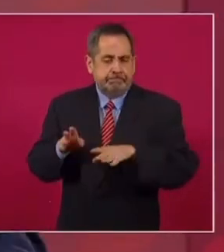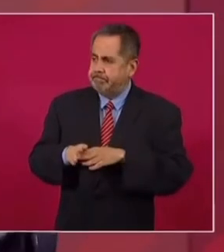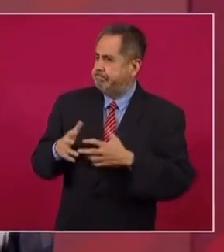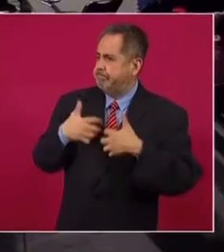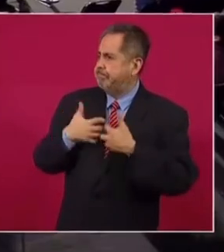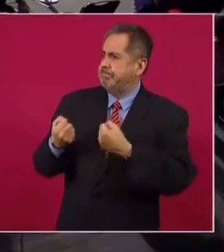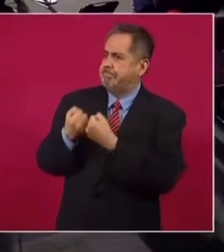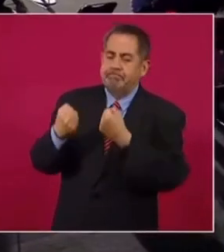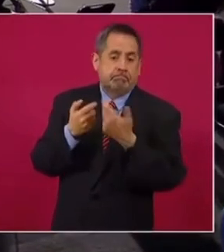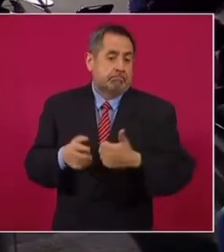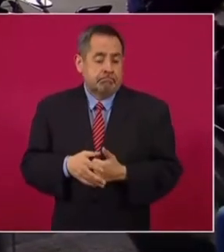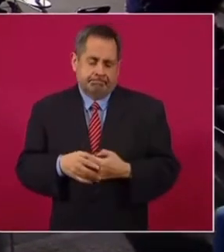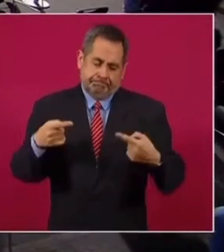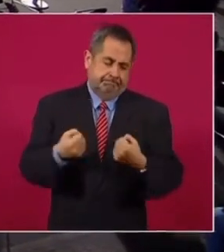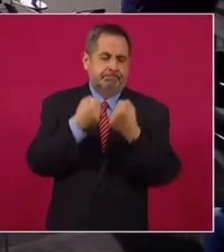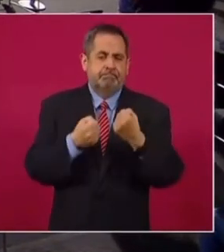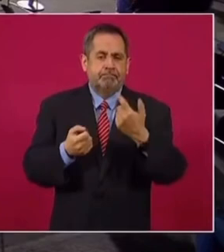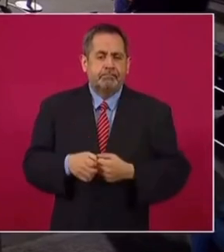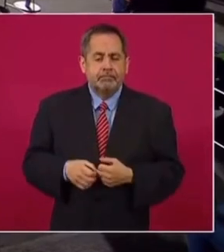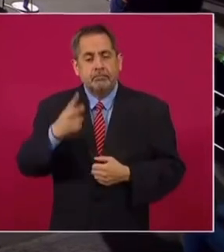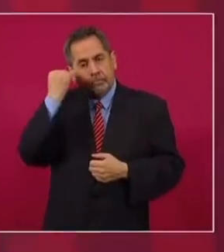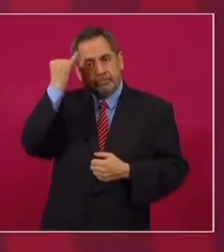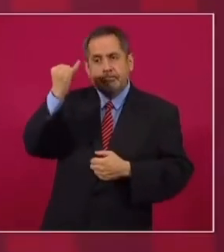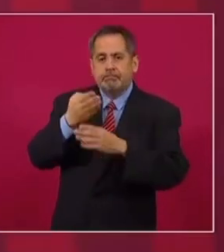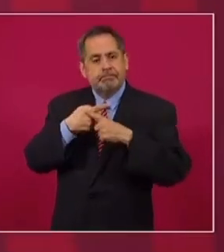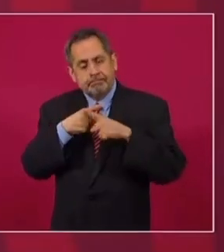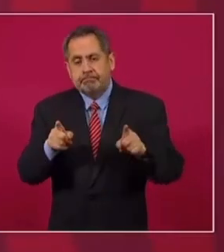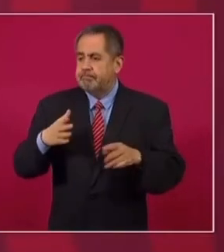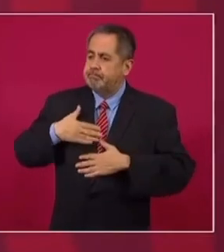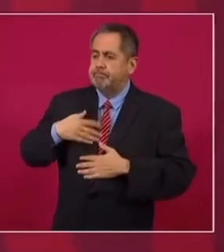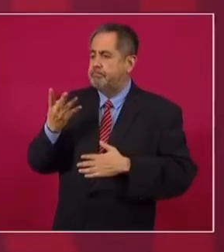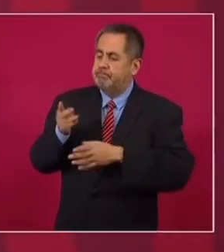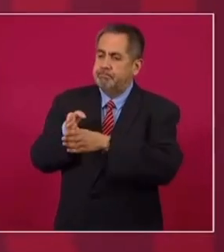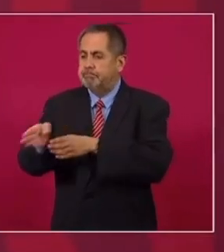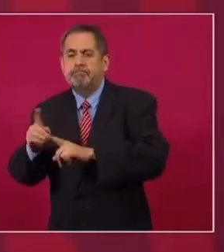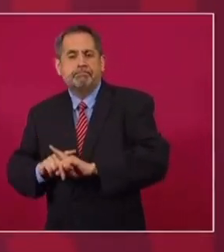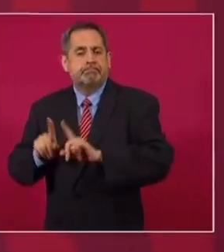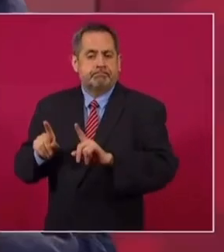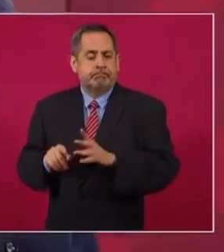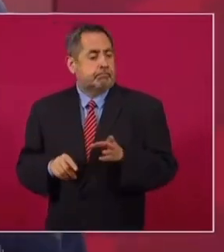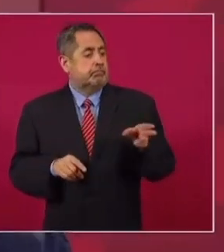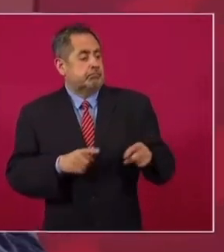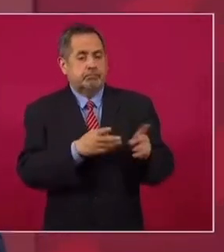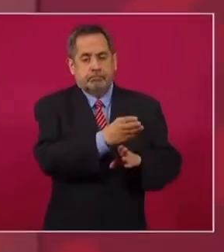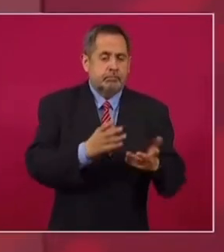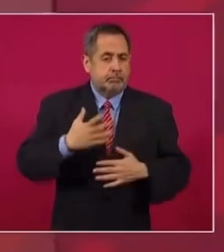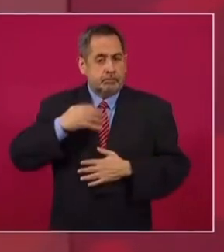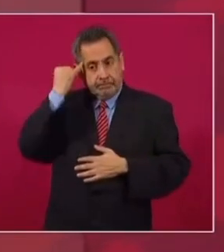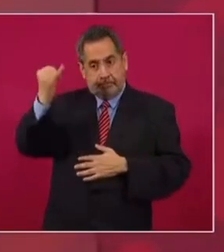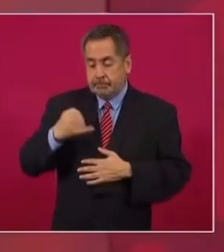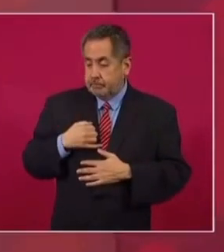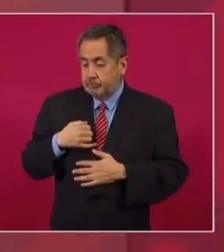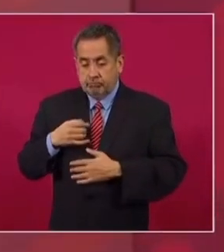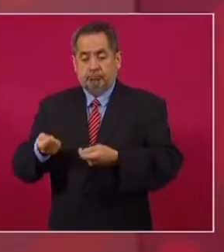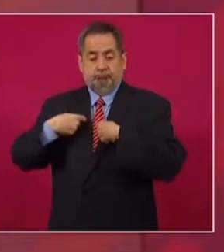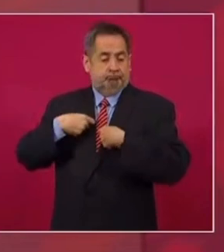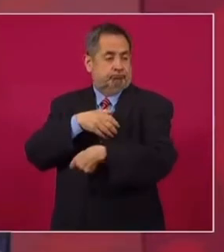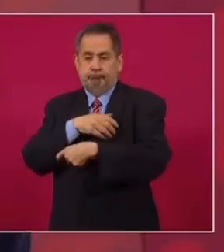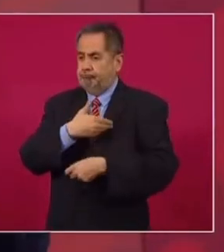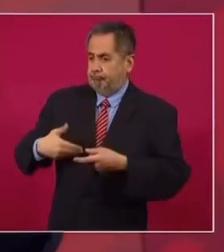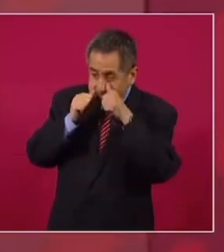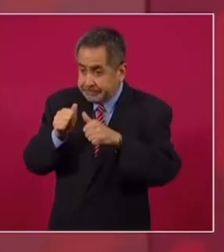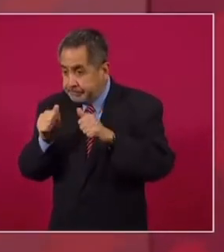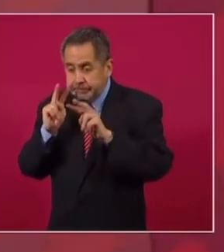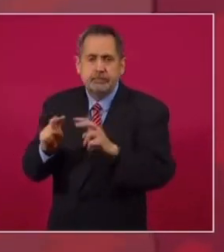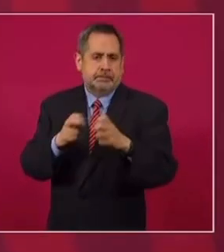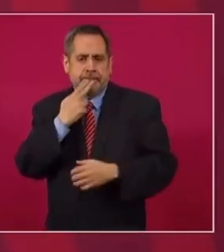lucha de poder, con dos concepciones distintas. La concepción nuestra es que el poder solo tiene sentido y se convierte en virtud cuando se pone al servicio de los